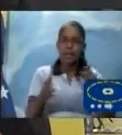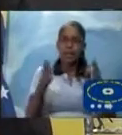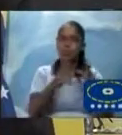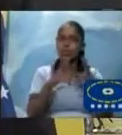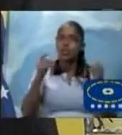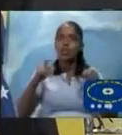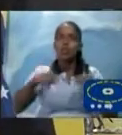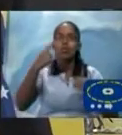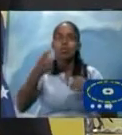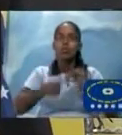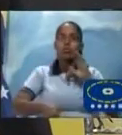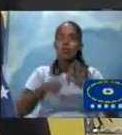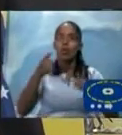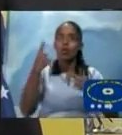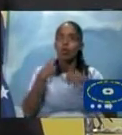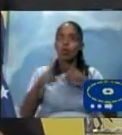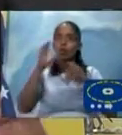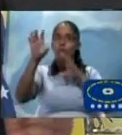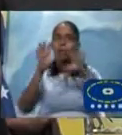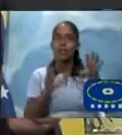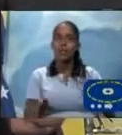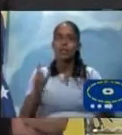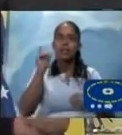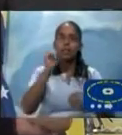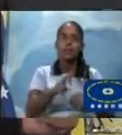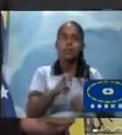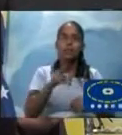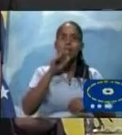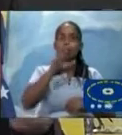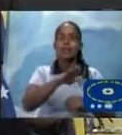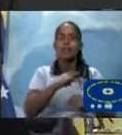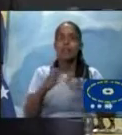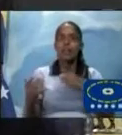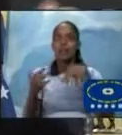todo, y cuántos otros países también